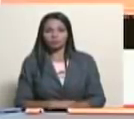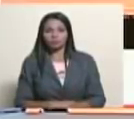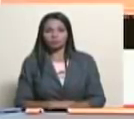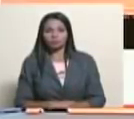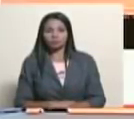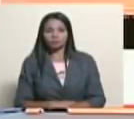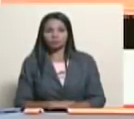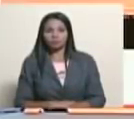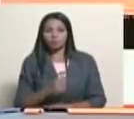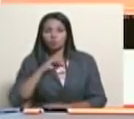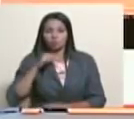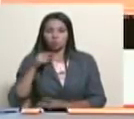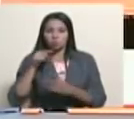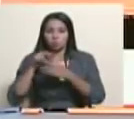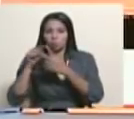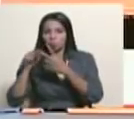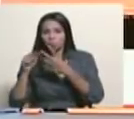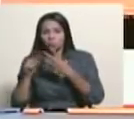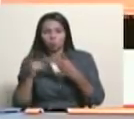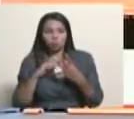En ese curso tenemos nosotros que